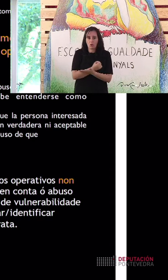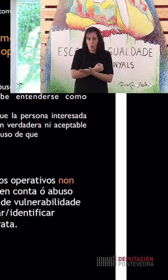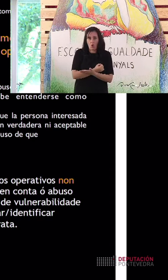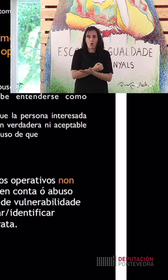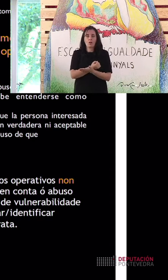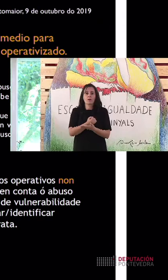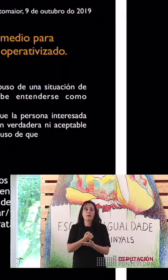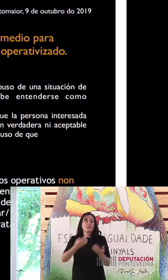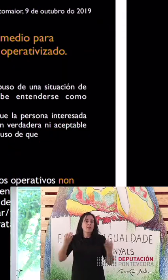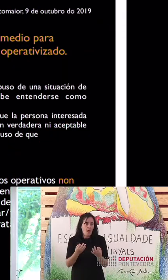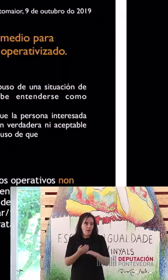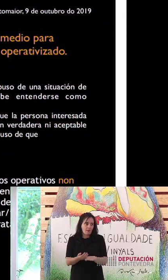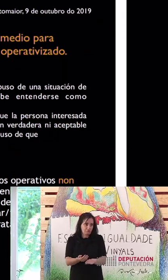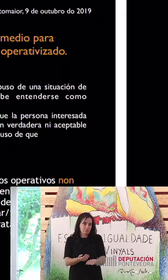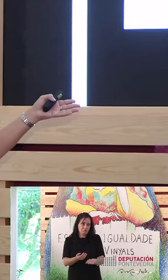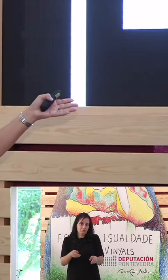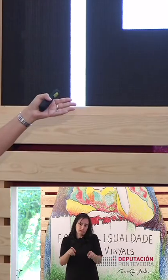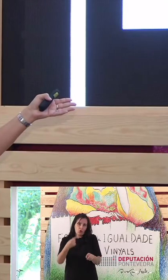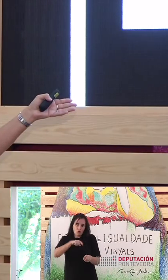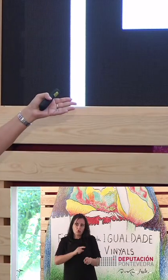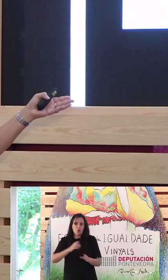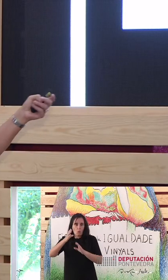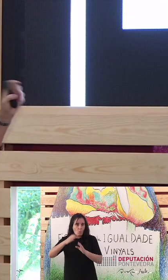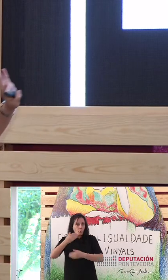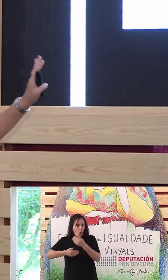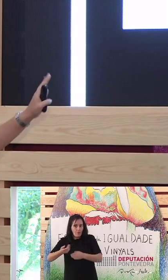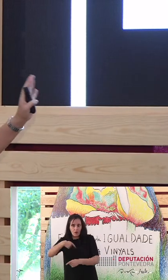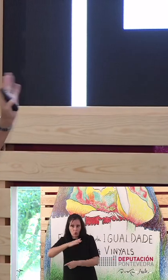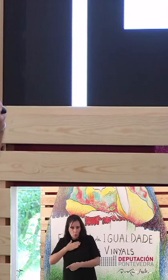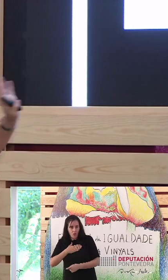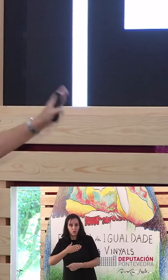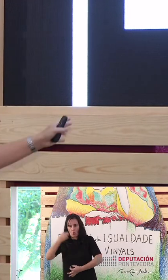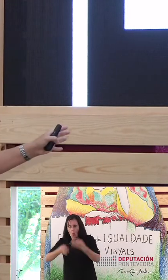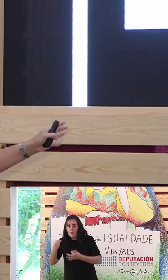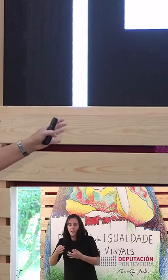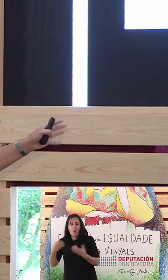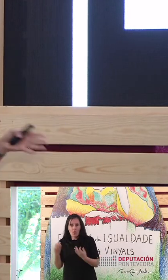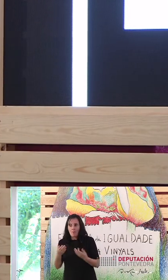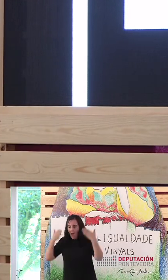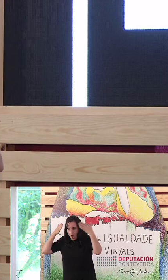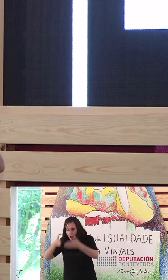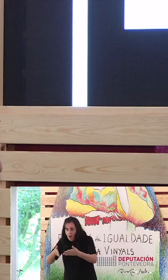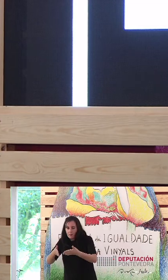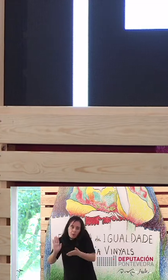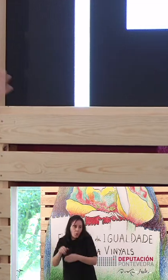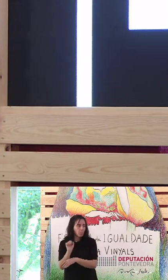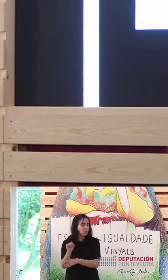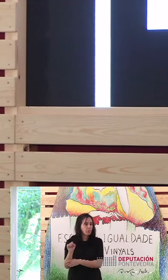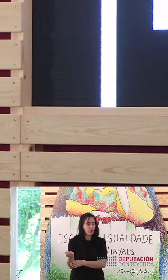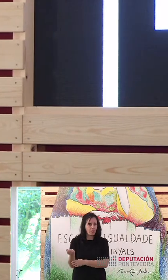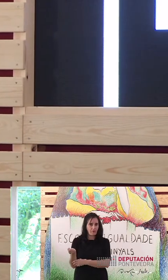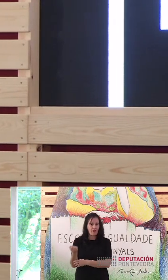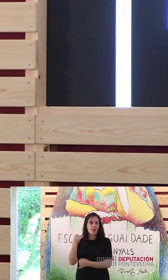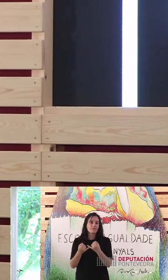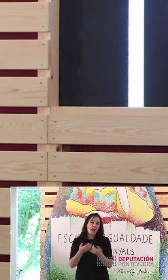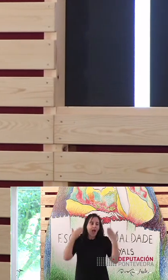recorrido instrumental nos nosos procedimentos e nos marcos jurídicos e que, sin embargo, non se está atendendo. Solo se está atendendo a un tipo de